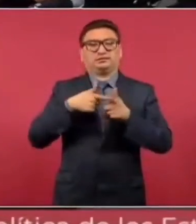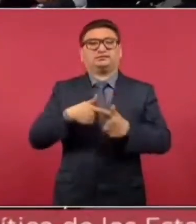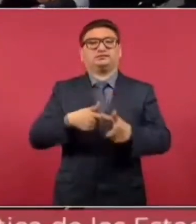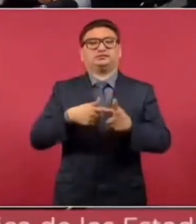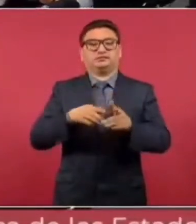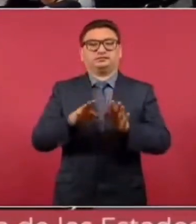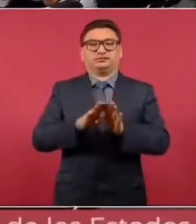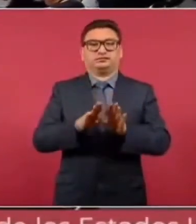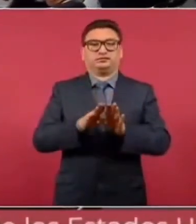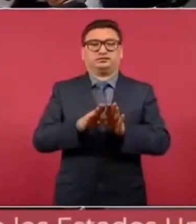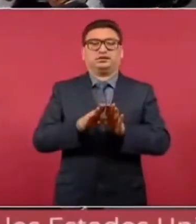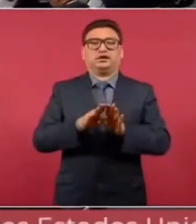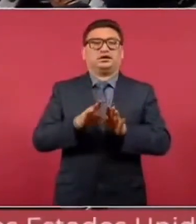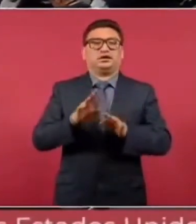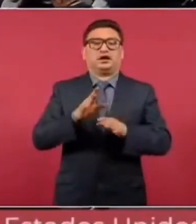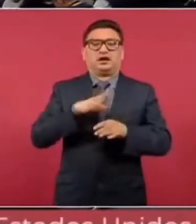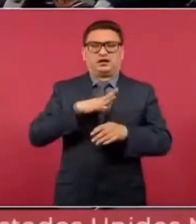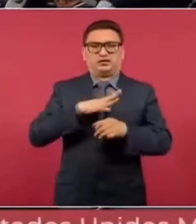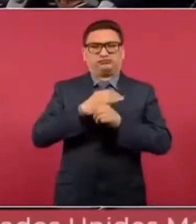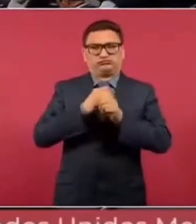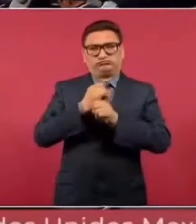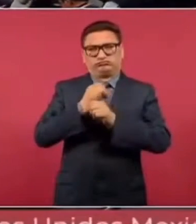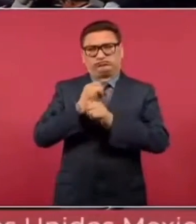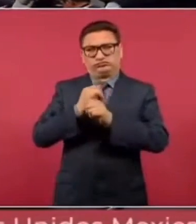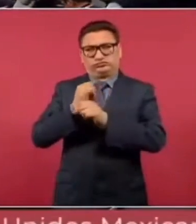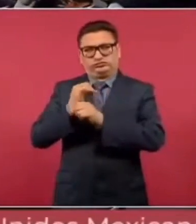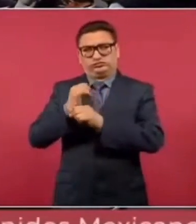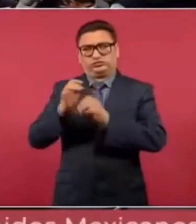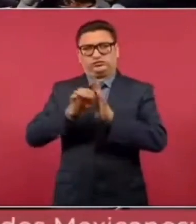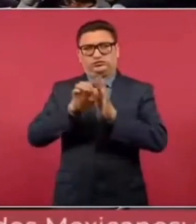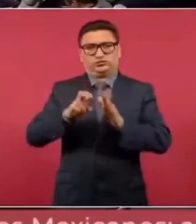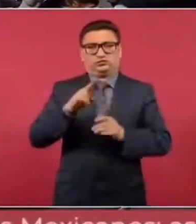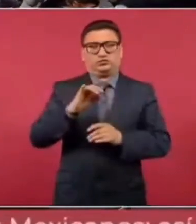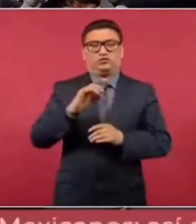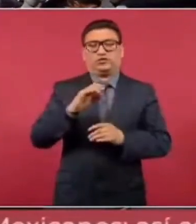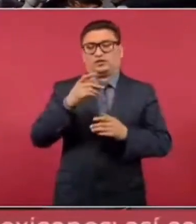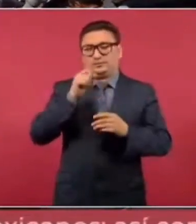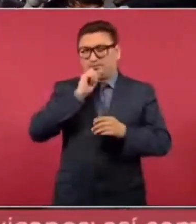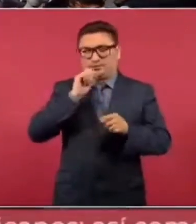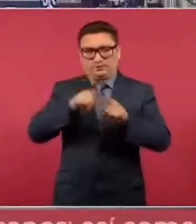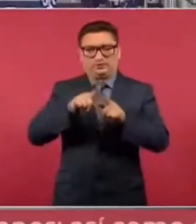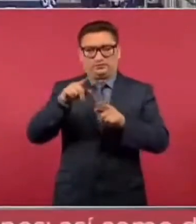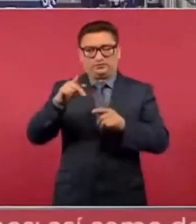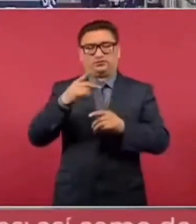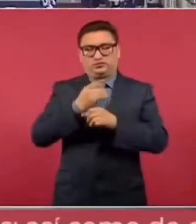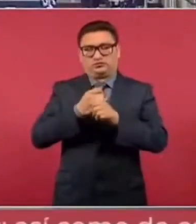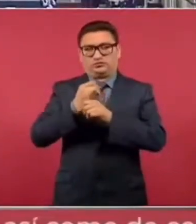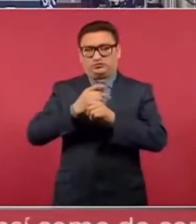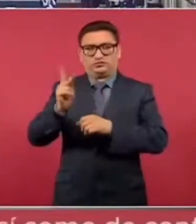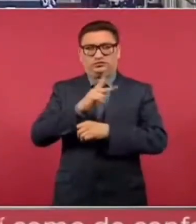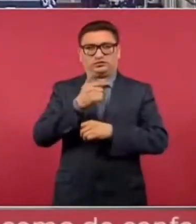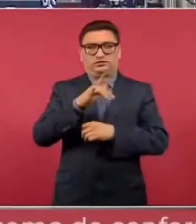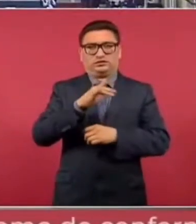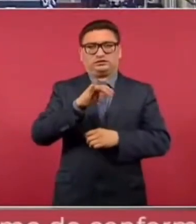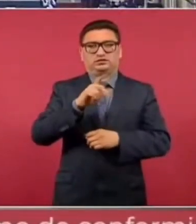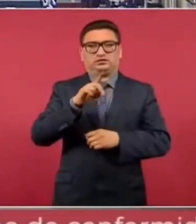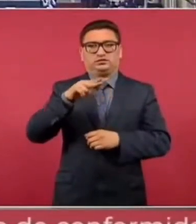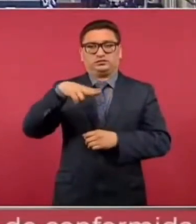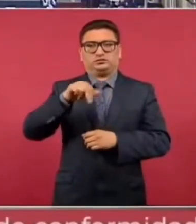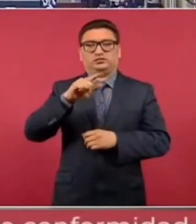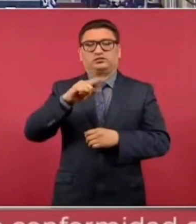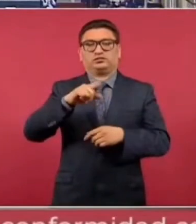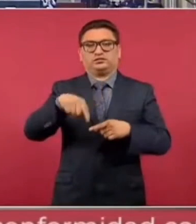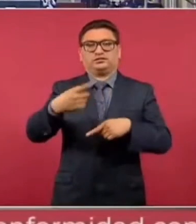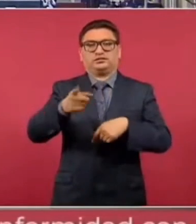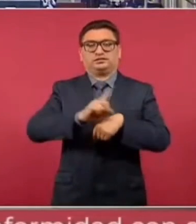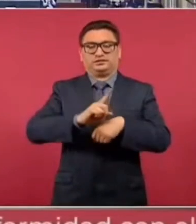hay hubo una investigación por parte de esas agencias como la hubo con García Luna, y que incluso usted al día siguiente de la detención